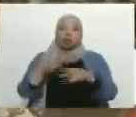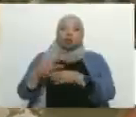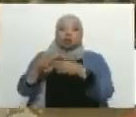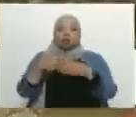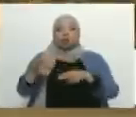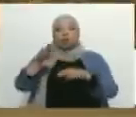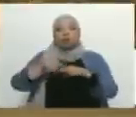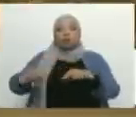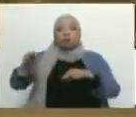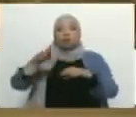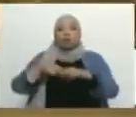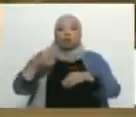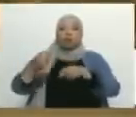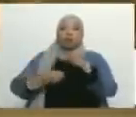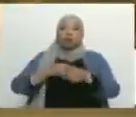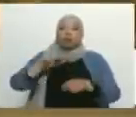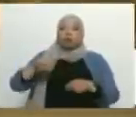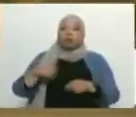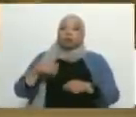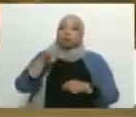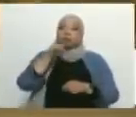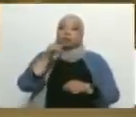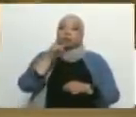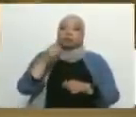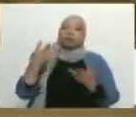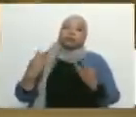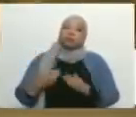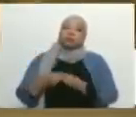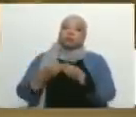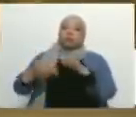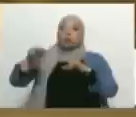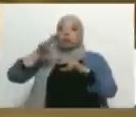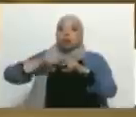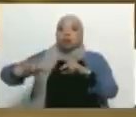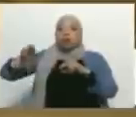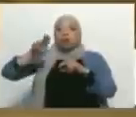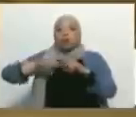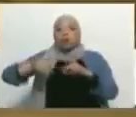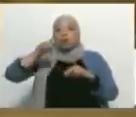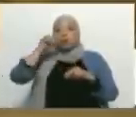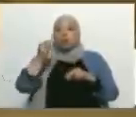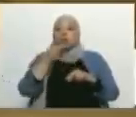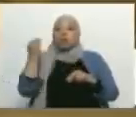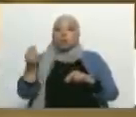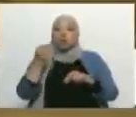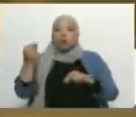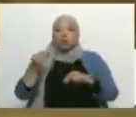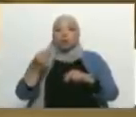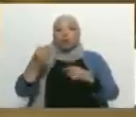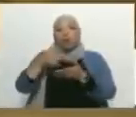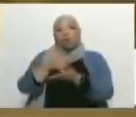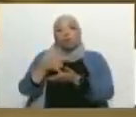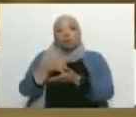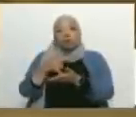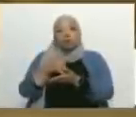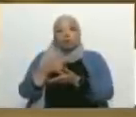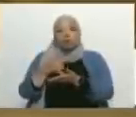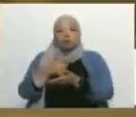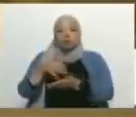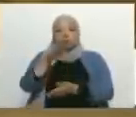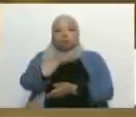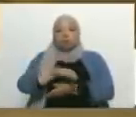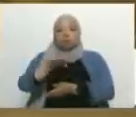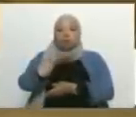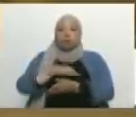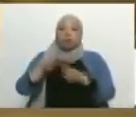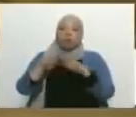del Niño, Niña y Adolescente establece a las niñas, niñas y adolescentes como sujetos vulnerables, siendo,